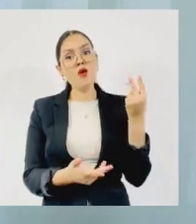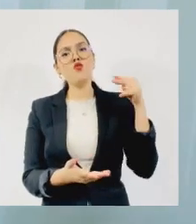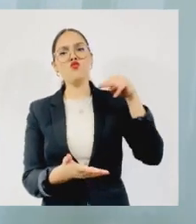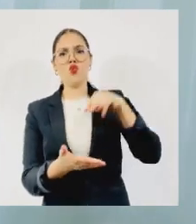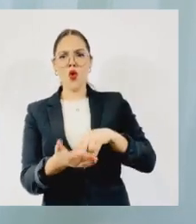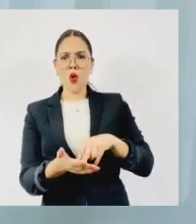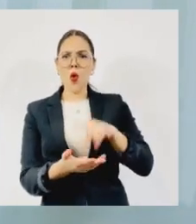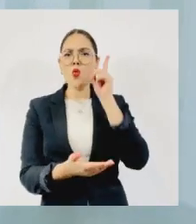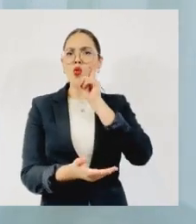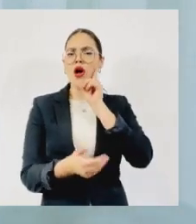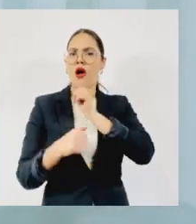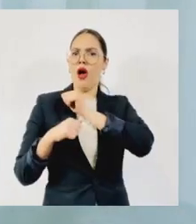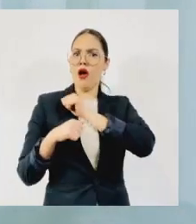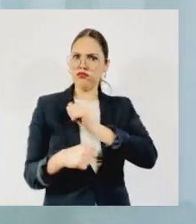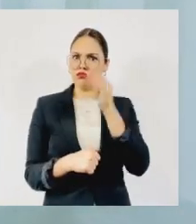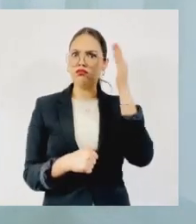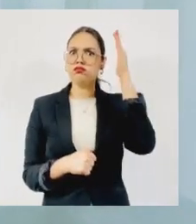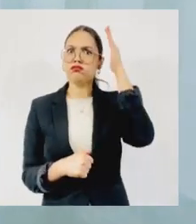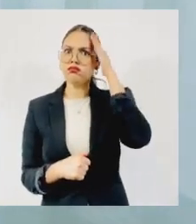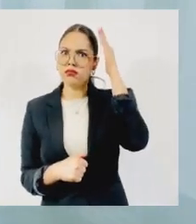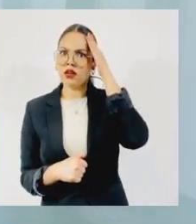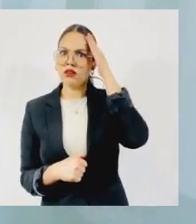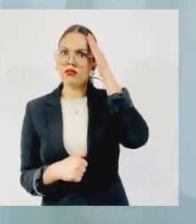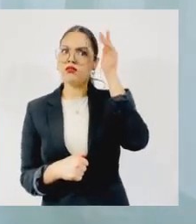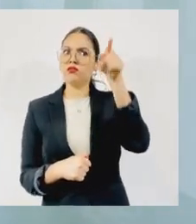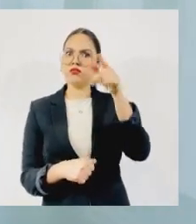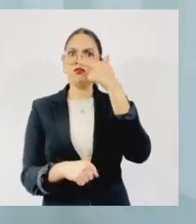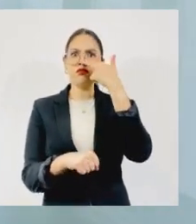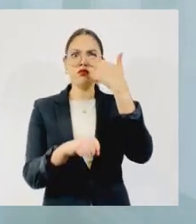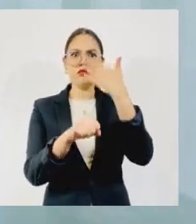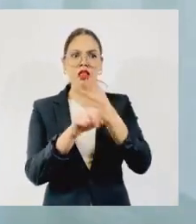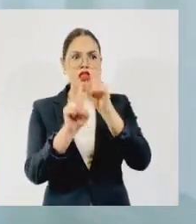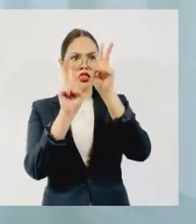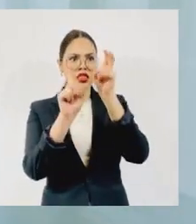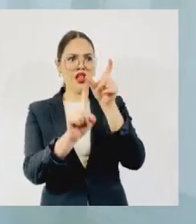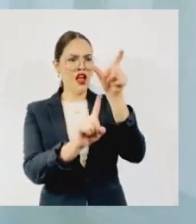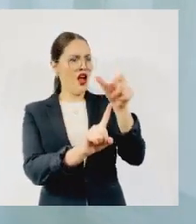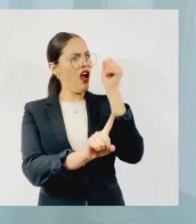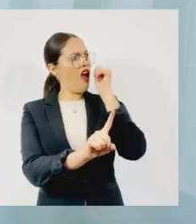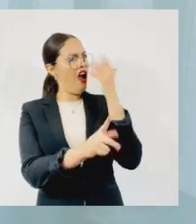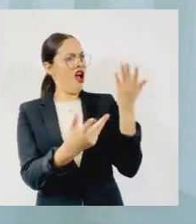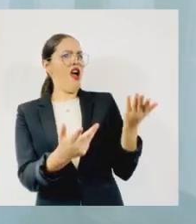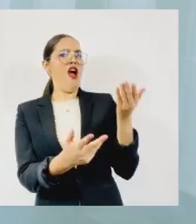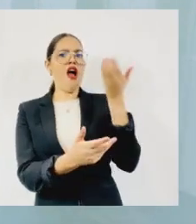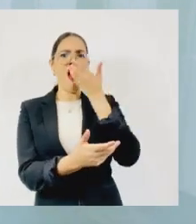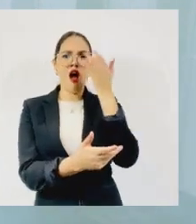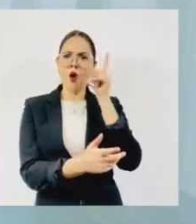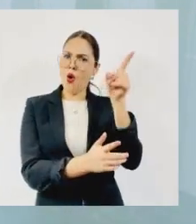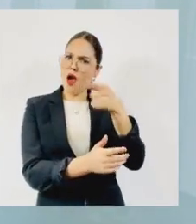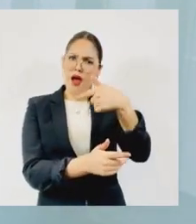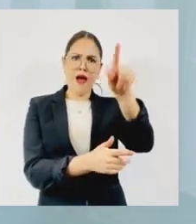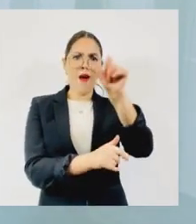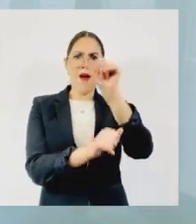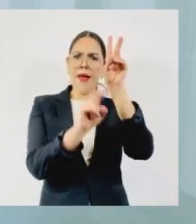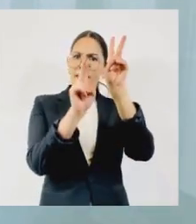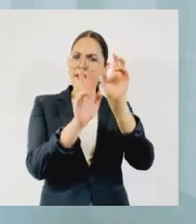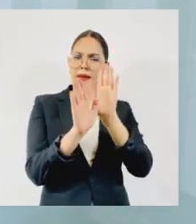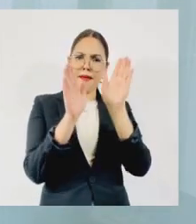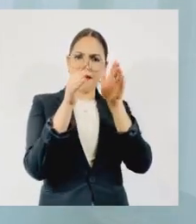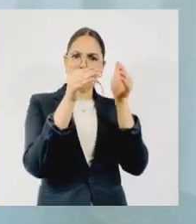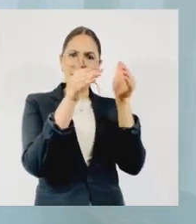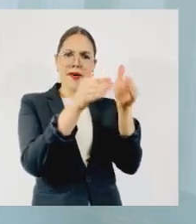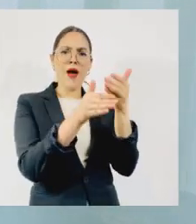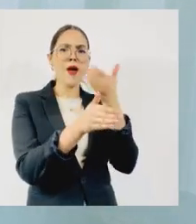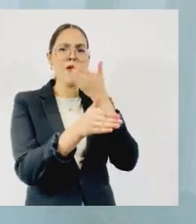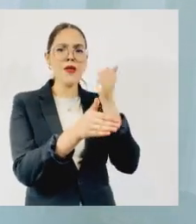logres estar en posiciones de poder cuando tu papel y tu rol y estereotipo siempre te lleva nuevamente a